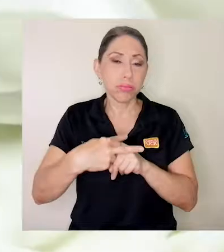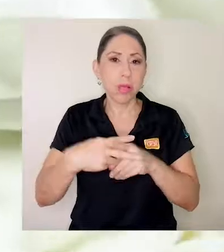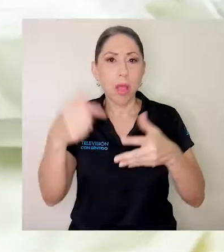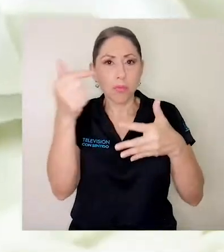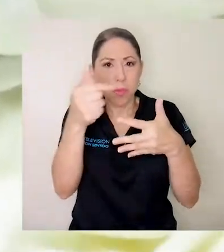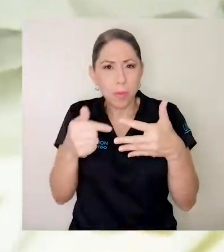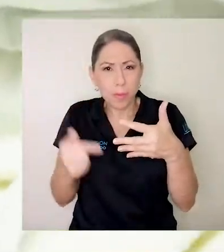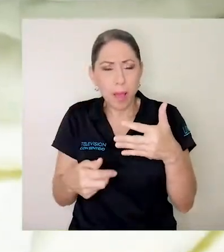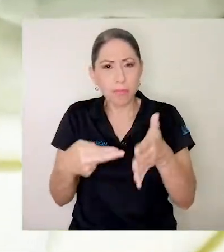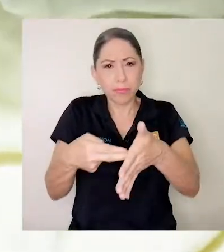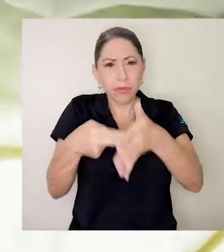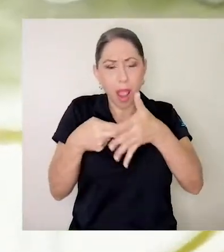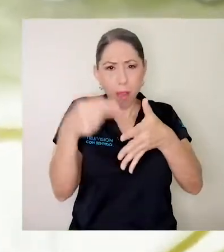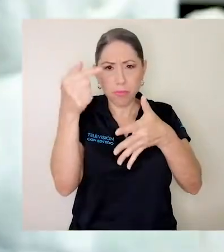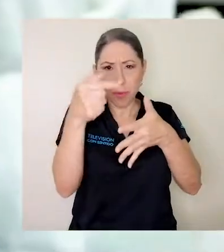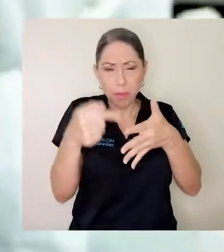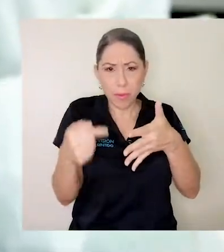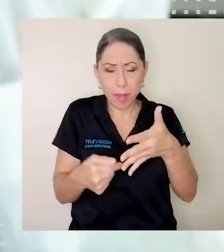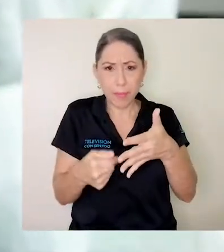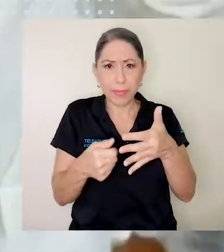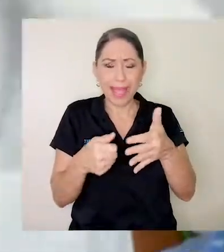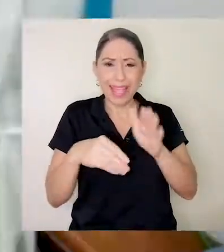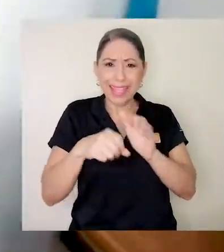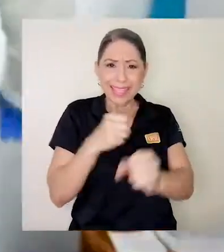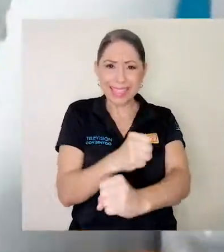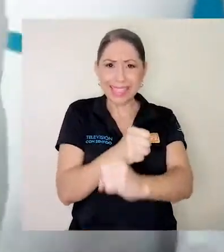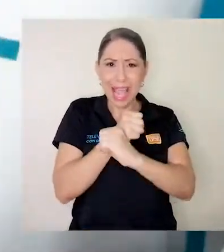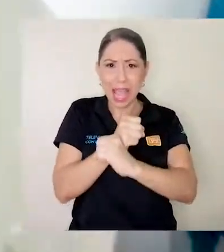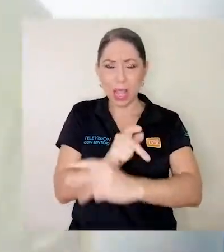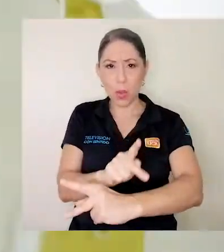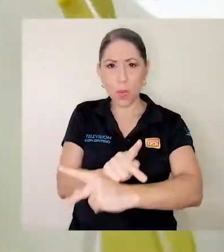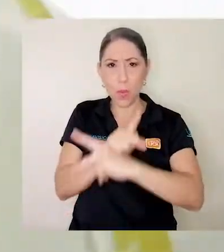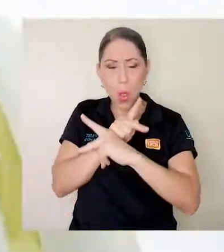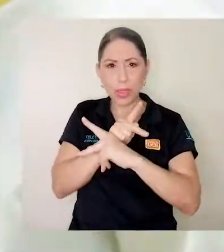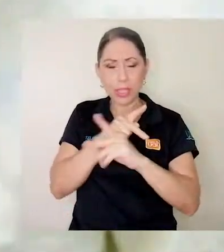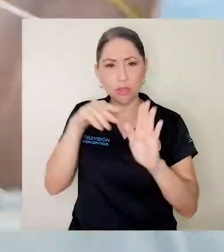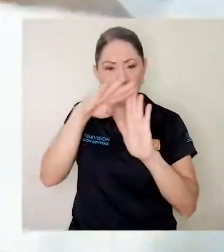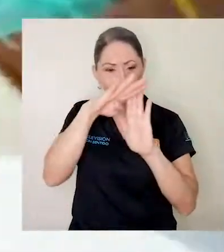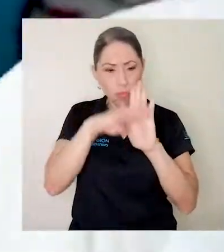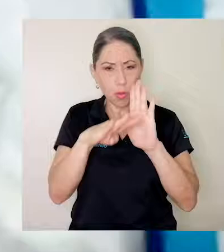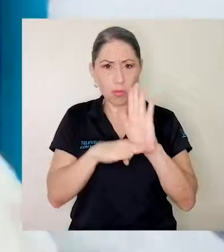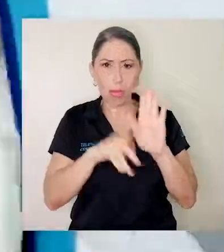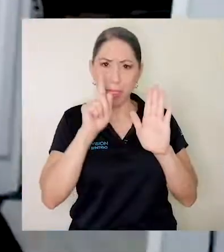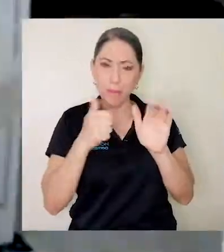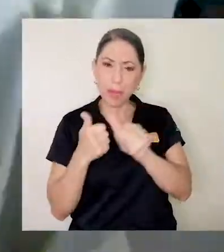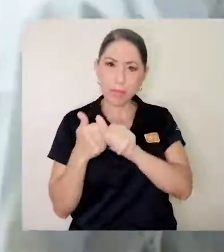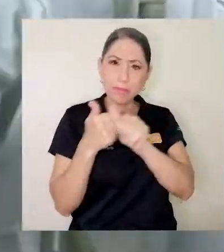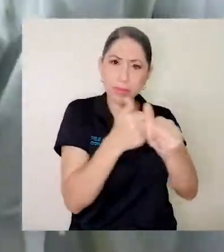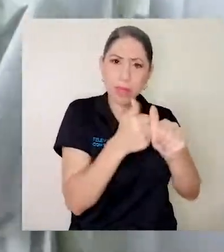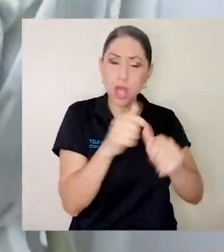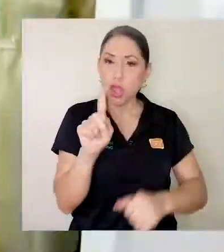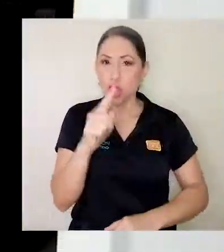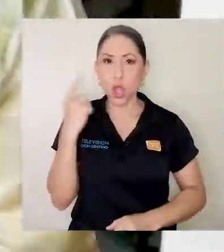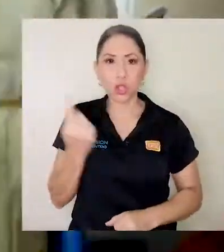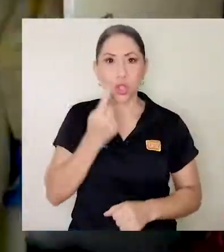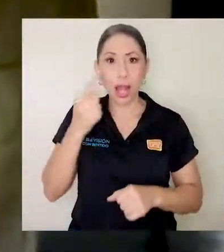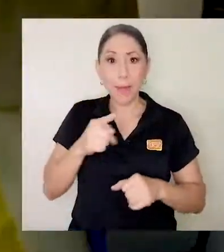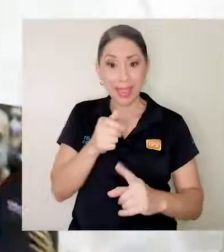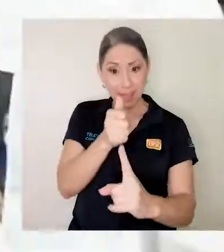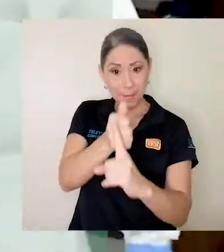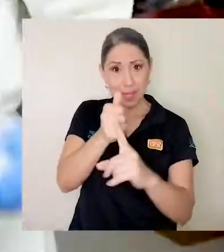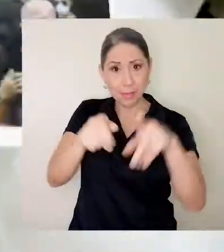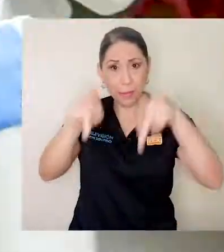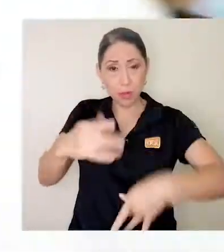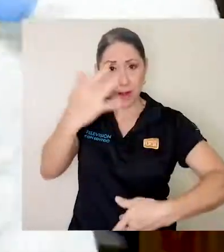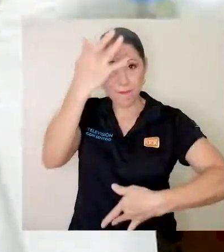serie de protocolos de seguridad, de protección, no solamente para el mismo paciente que